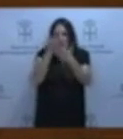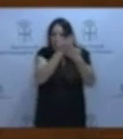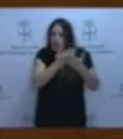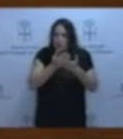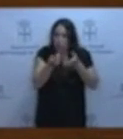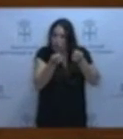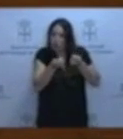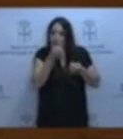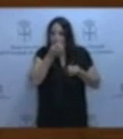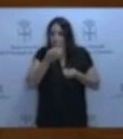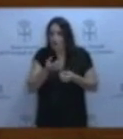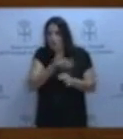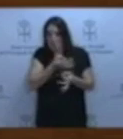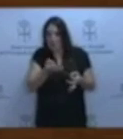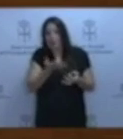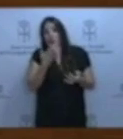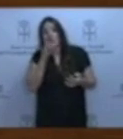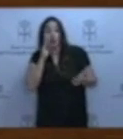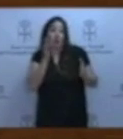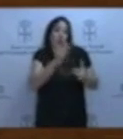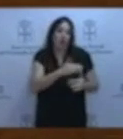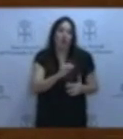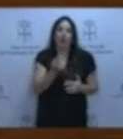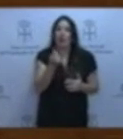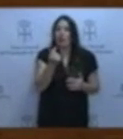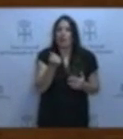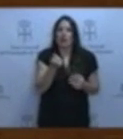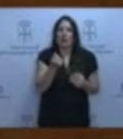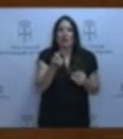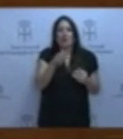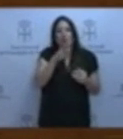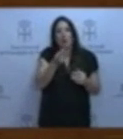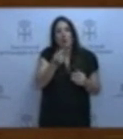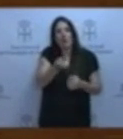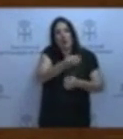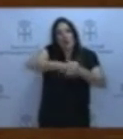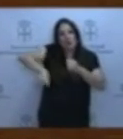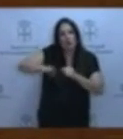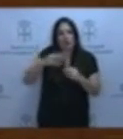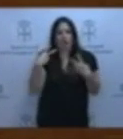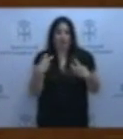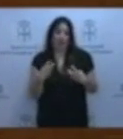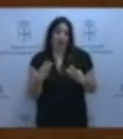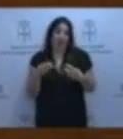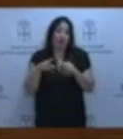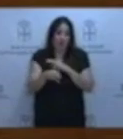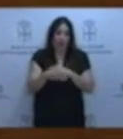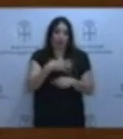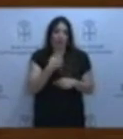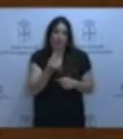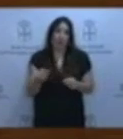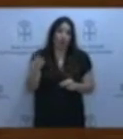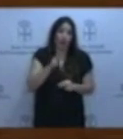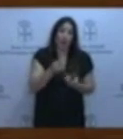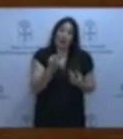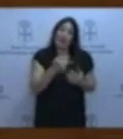controlado la corrupción. Podríamos haber recuperado el dinero de la evasión fiscal. Solo faltaba voluntad para quererlo hacer. Y eso es